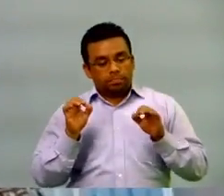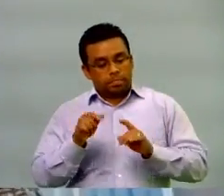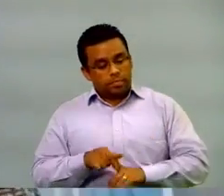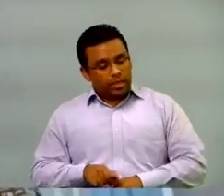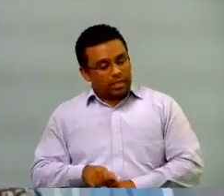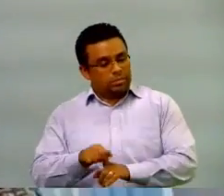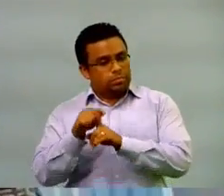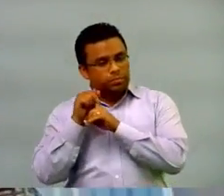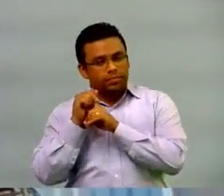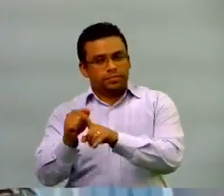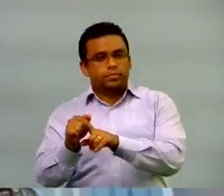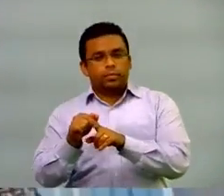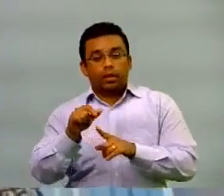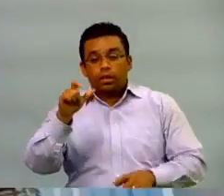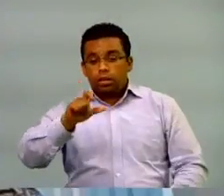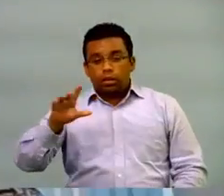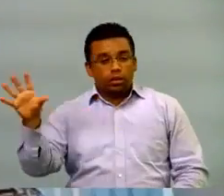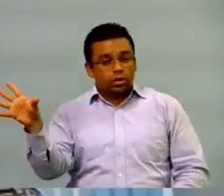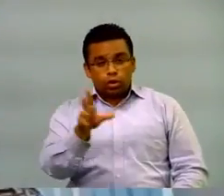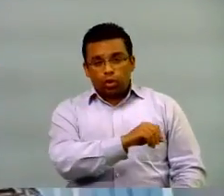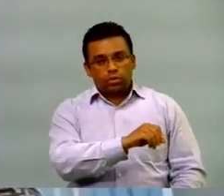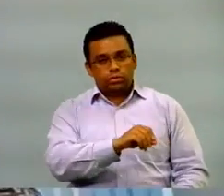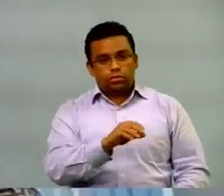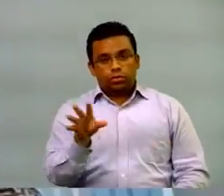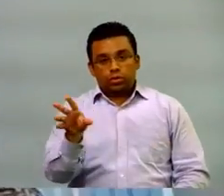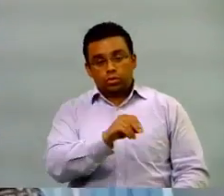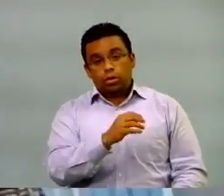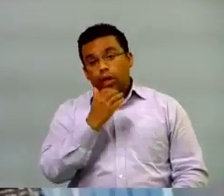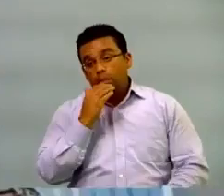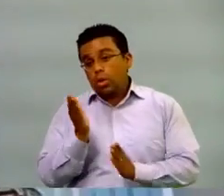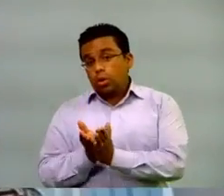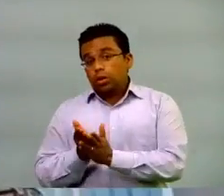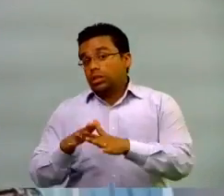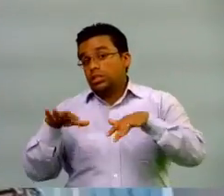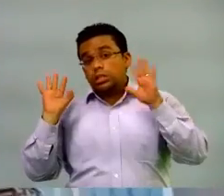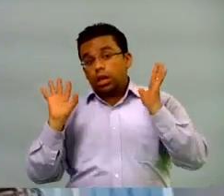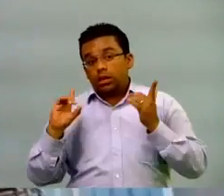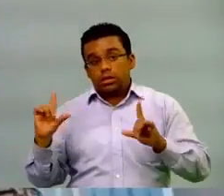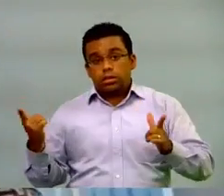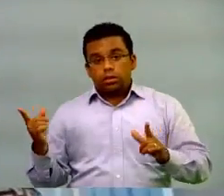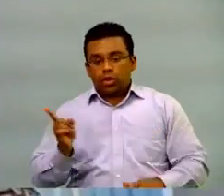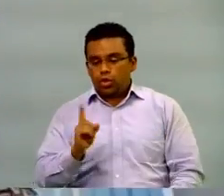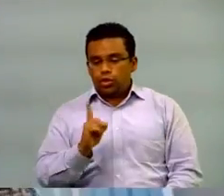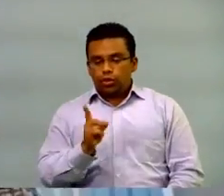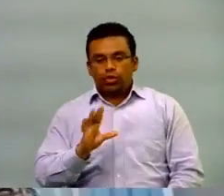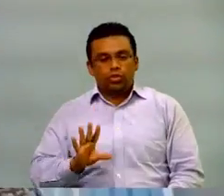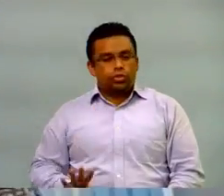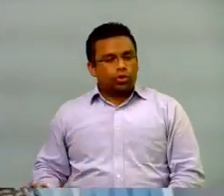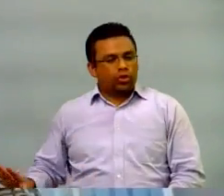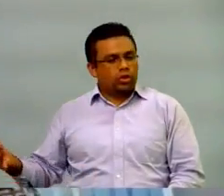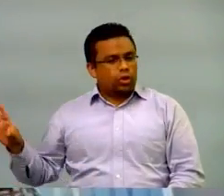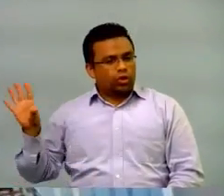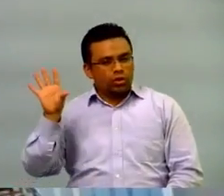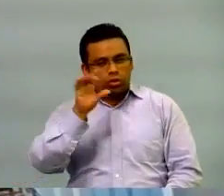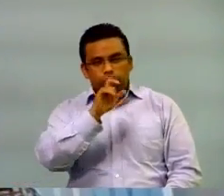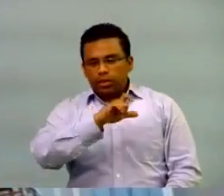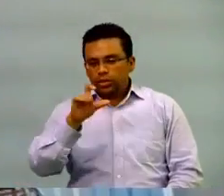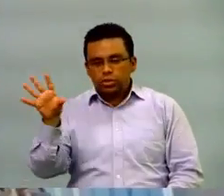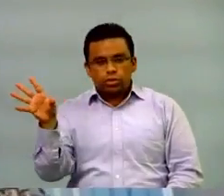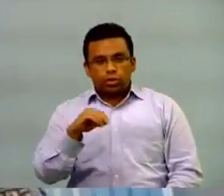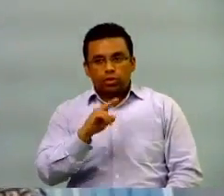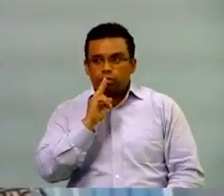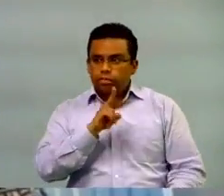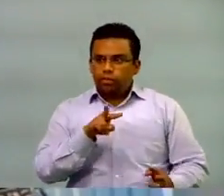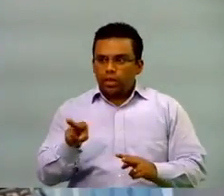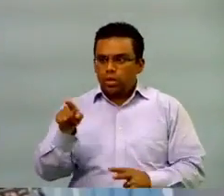que toda la comunidad, no solamente la comunidad educativa, sino que toda la comunidad, toda la sociedad, sepa lo que los docentes están